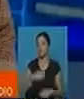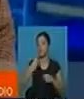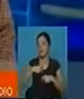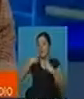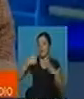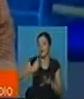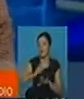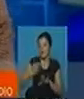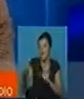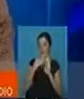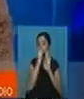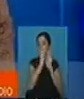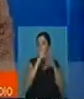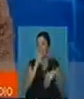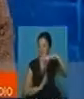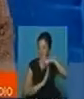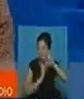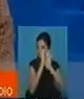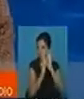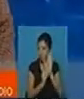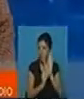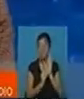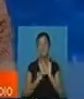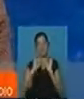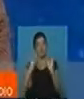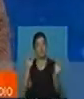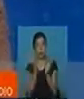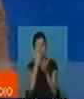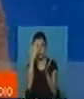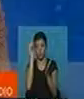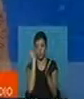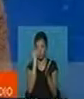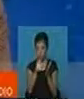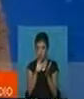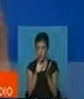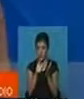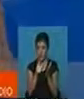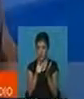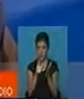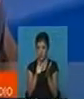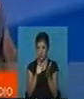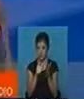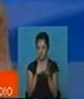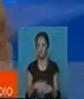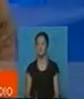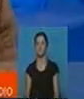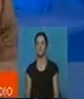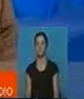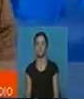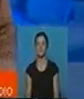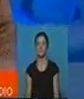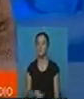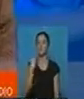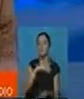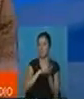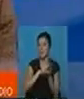de principios y a su vez una constitución tan escueta, digamos, en elementos